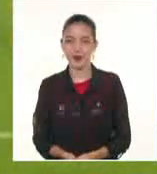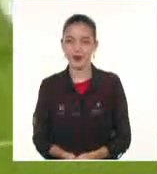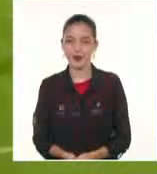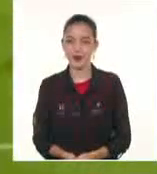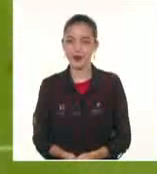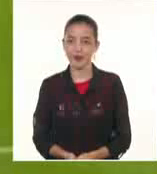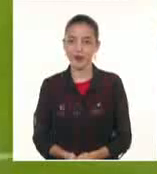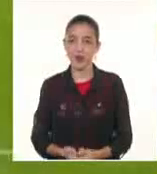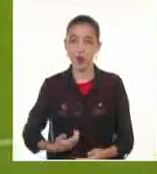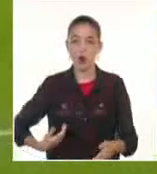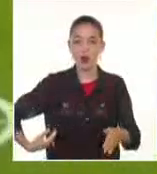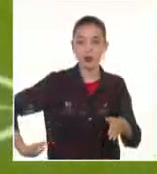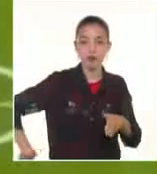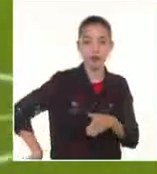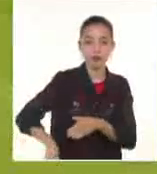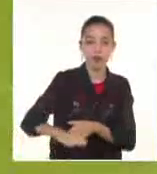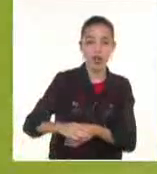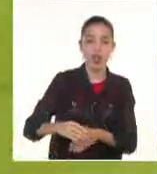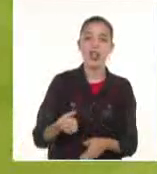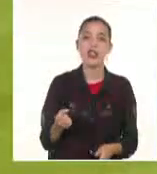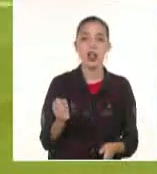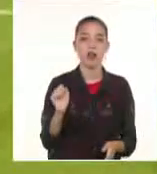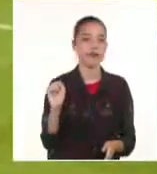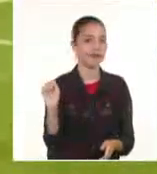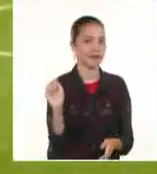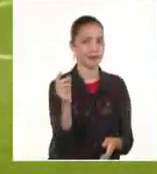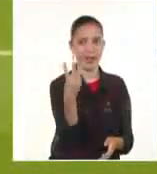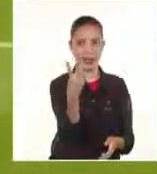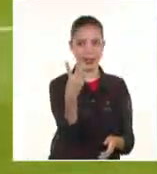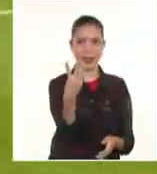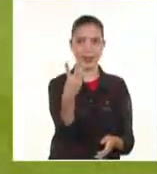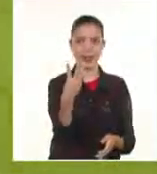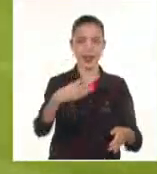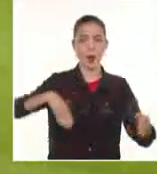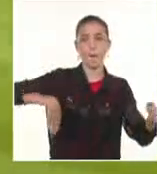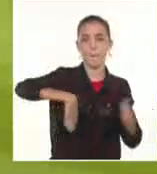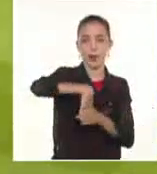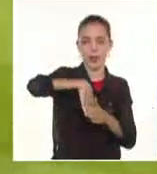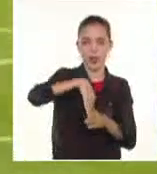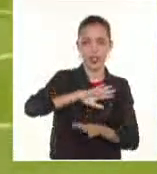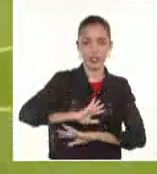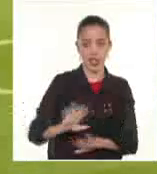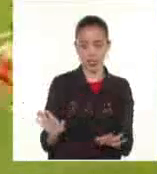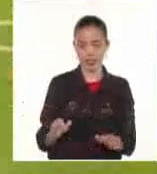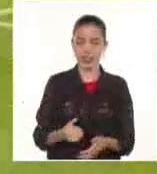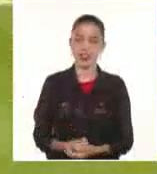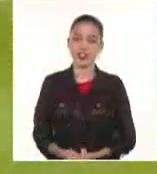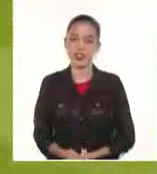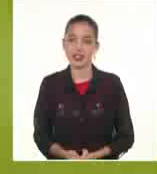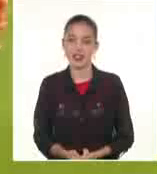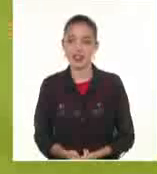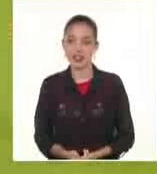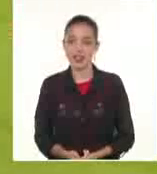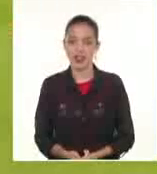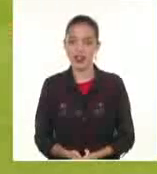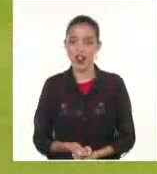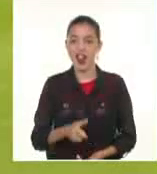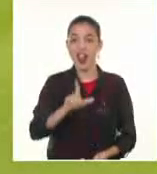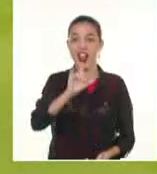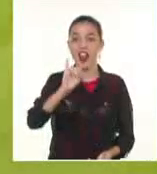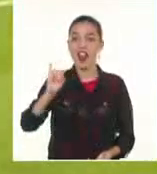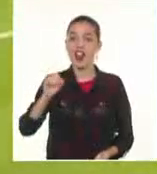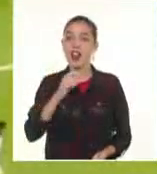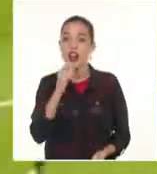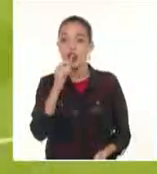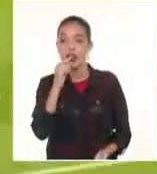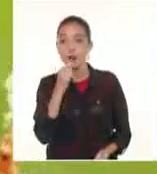al portero y marcó el último gol de los anfitriones. En otros partidos de esta jornada inaugural, Liverpool venció 3-1 al Milan,